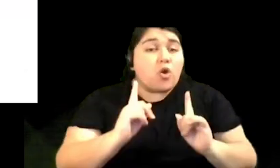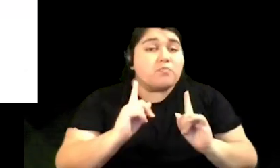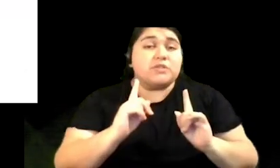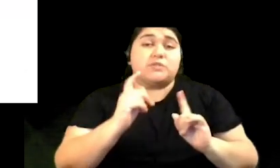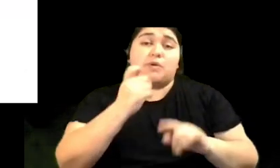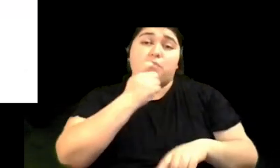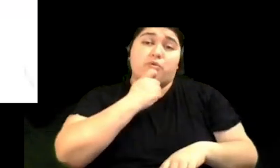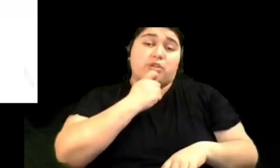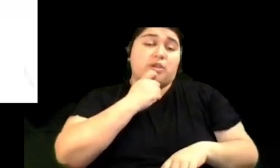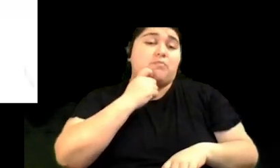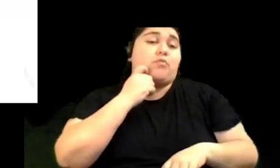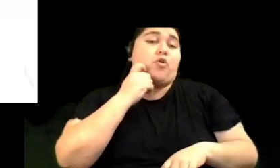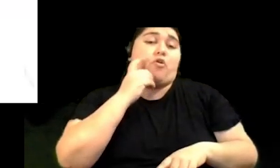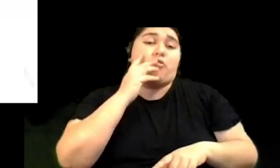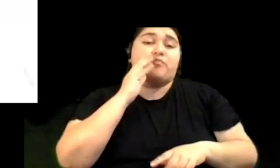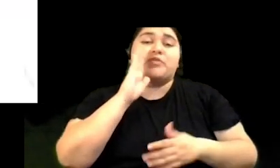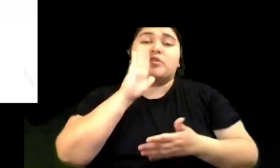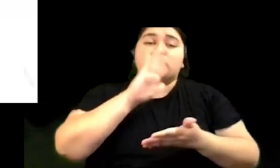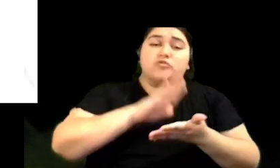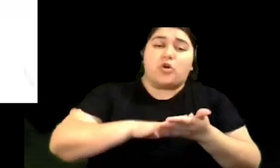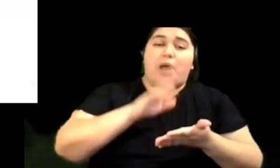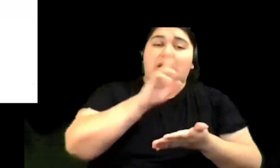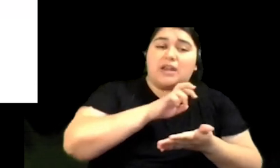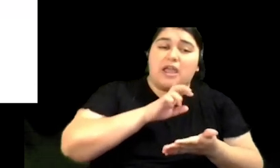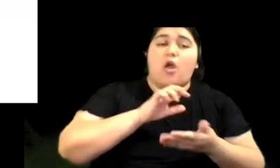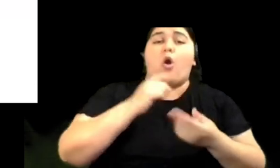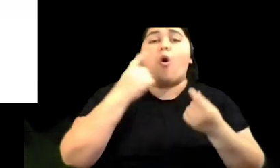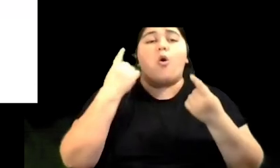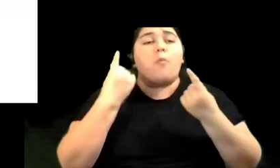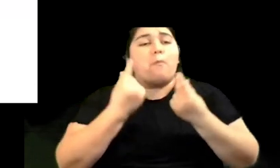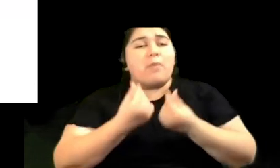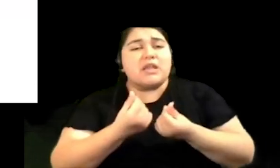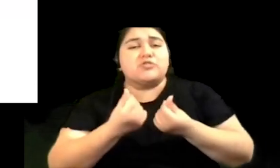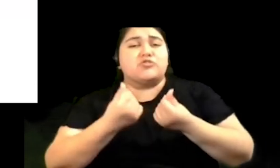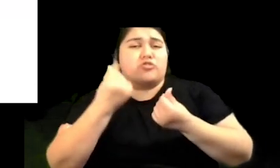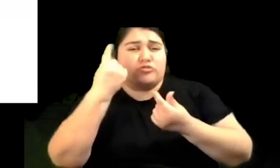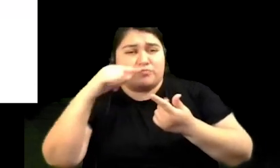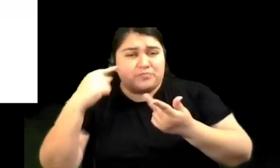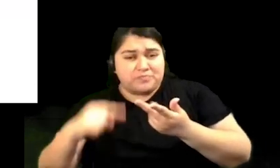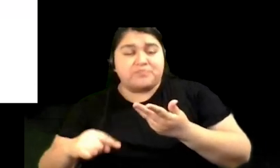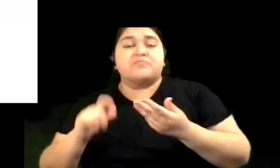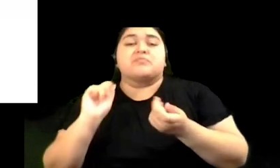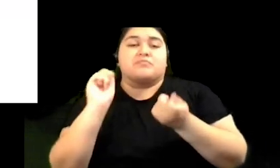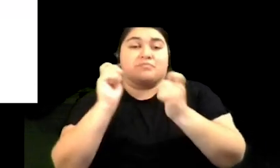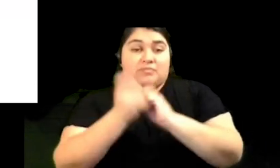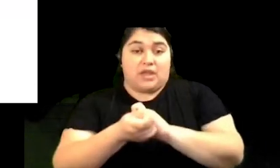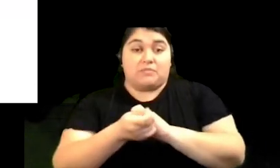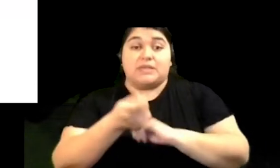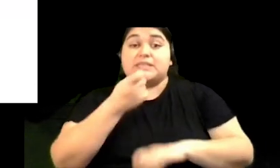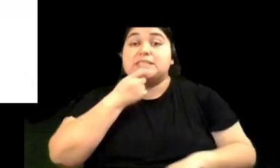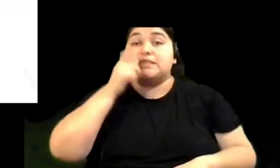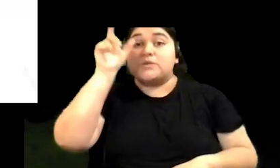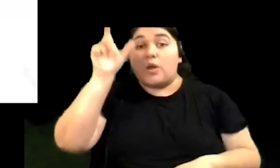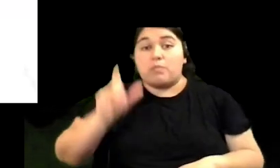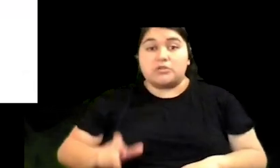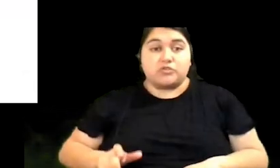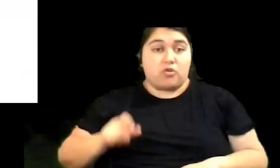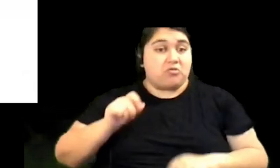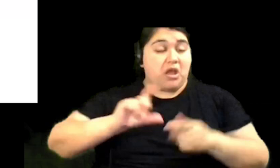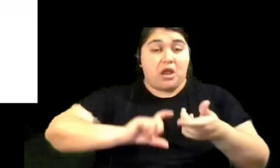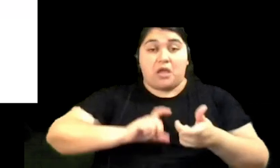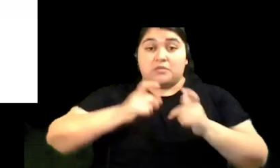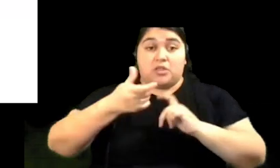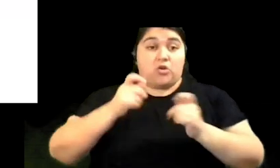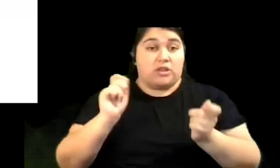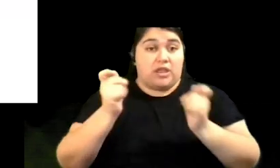alquiler devengado o se modifican los precios unitarios. Pero si este contribuyente no cambia de